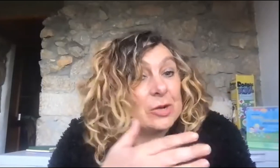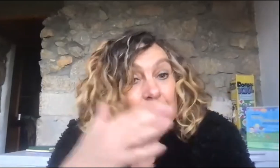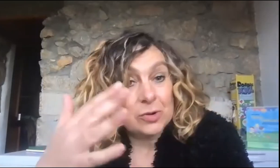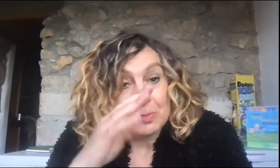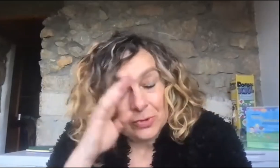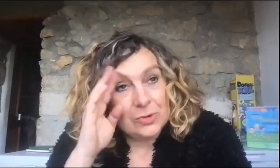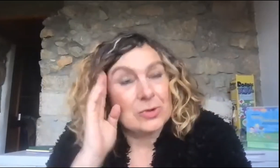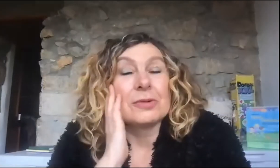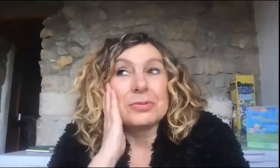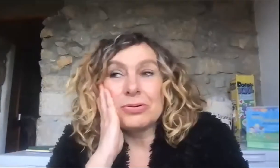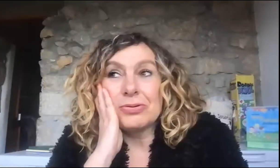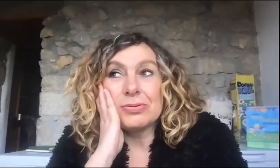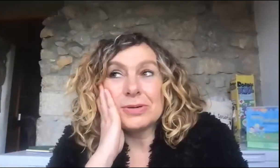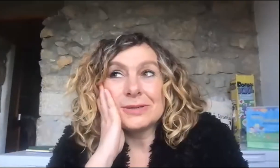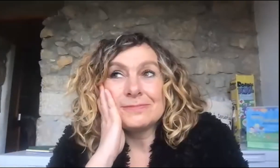pero